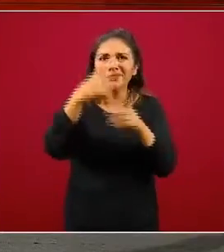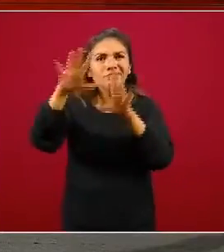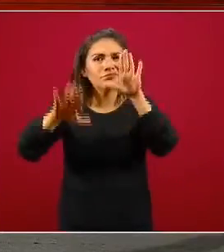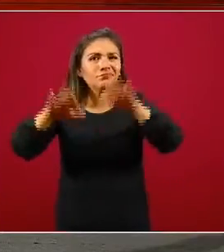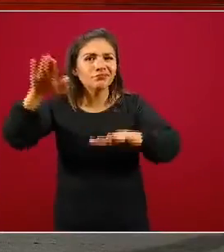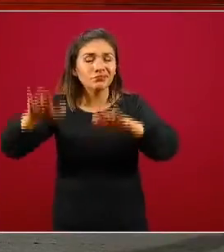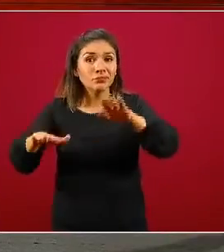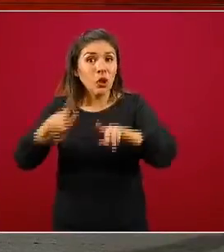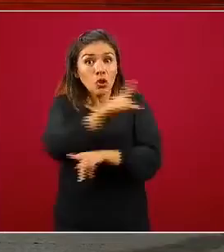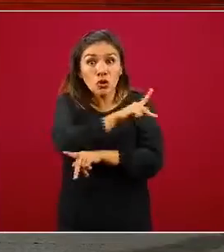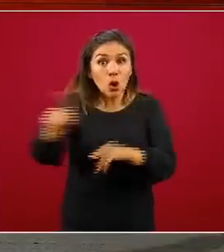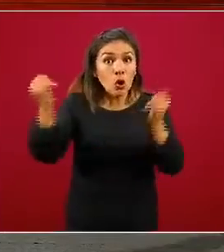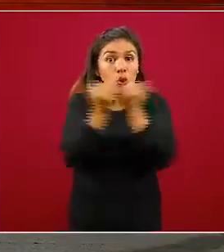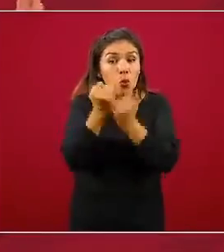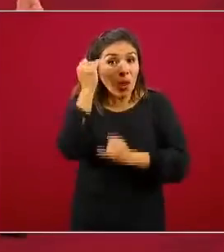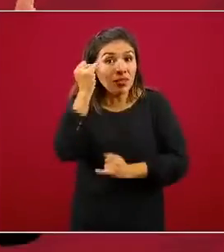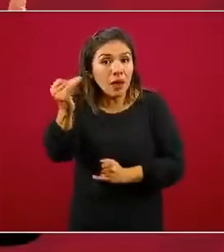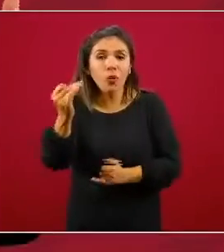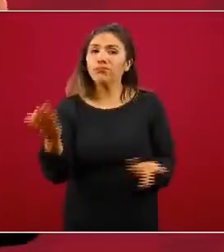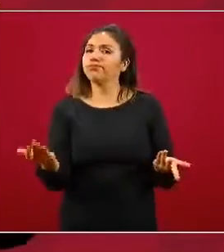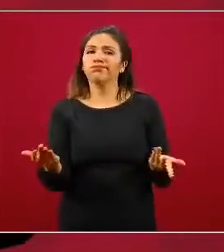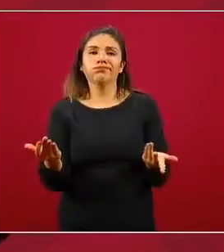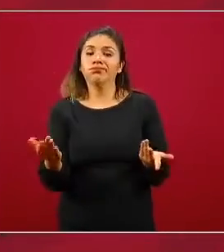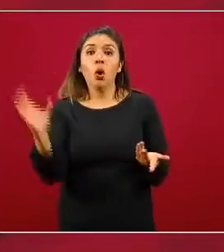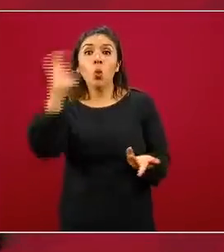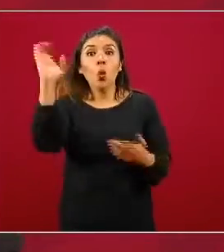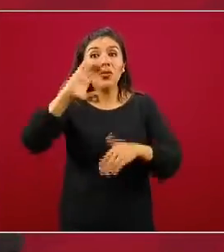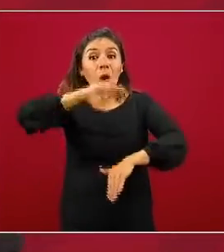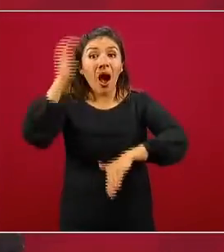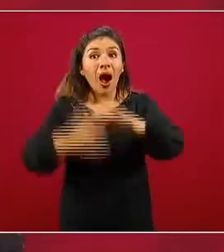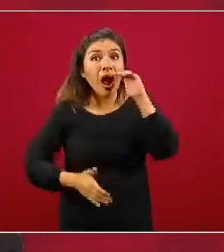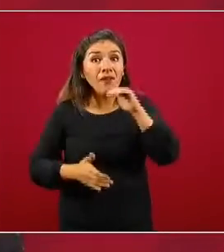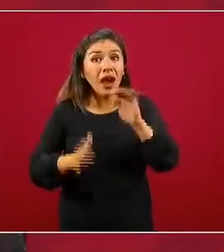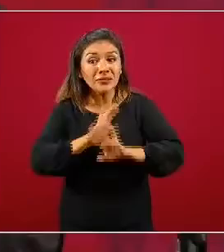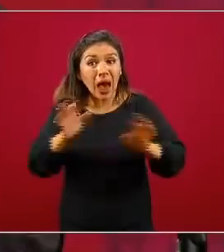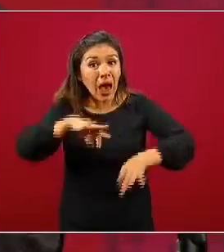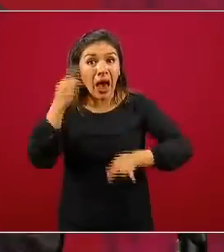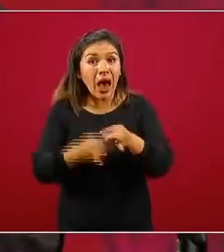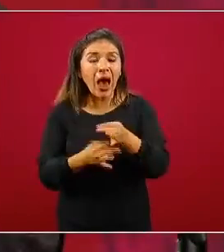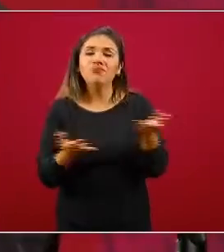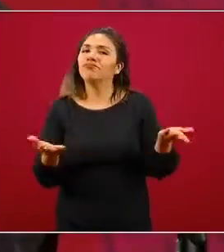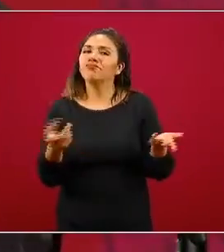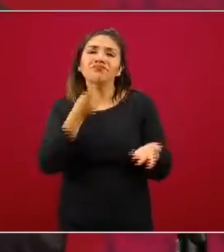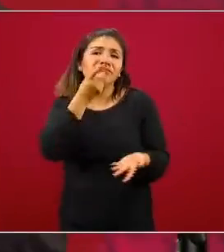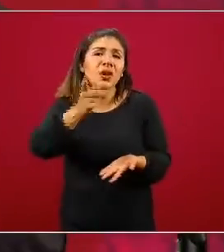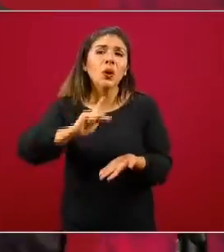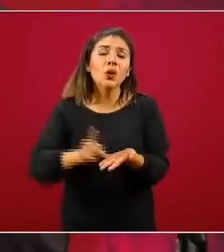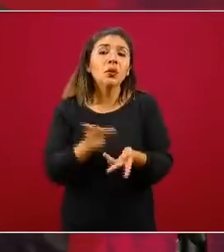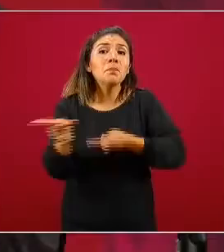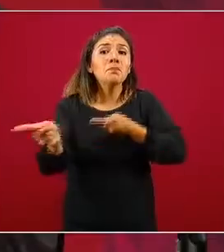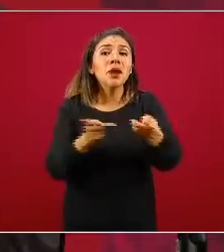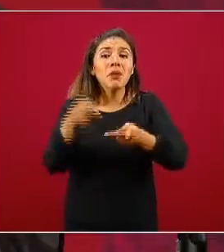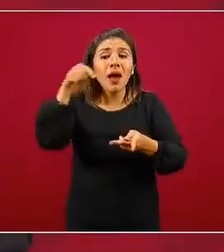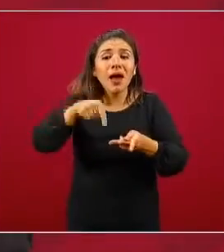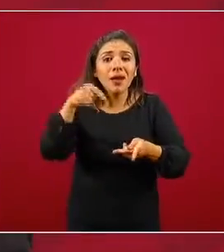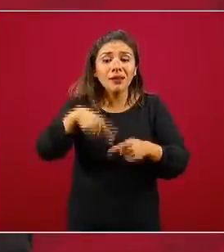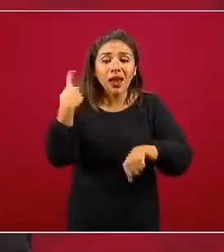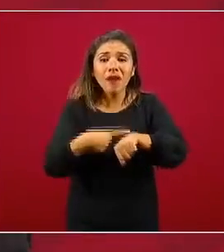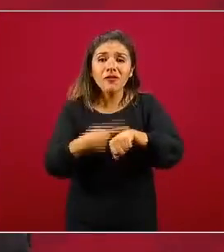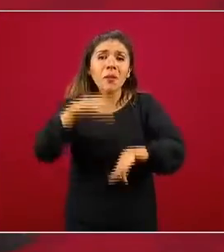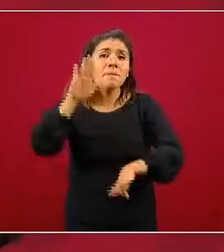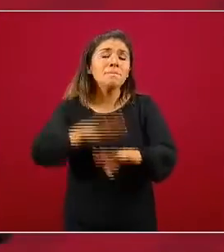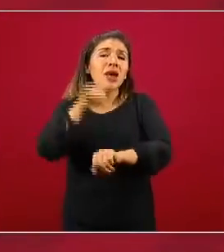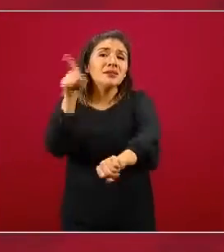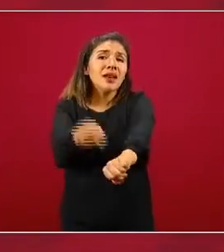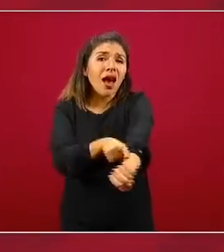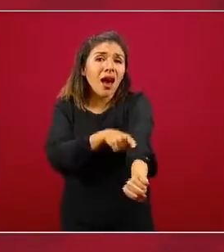no están sincrónicos. ¿Cuándo va a acabar la epidemia? Repito lo que he dicho en innumerables ocasiones, preparémonos para una epidemia